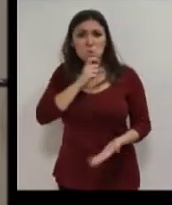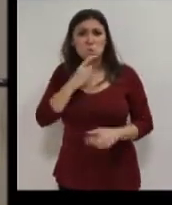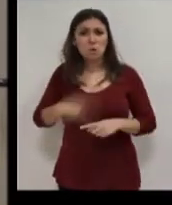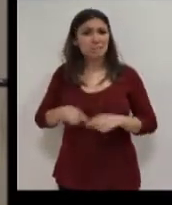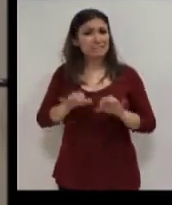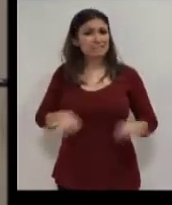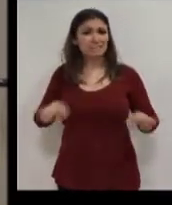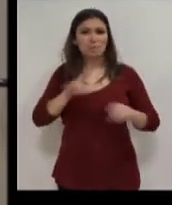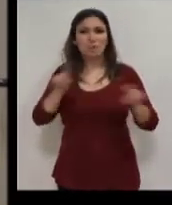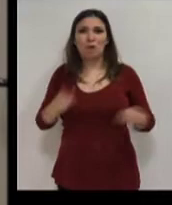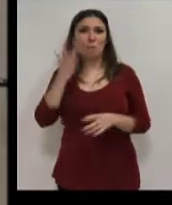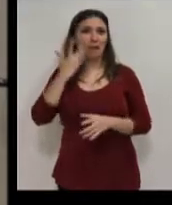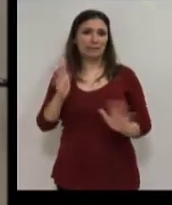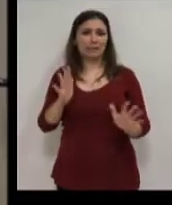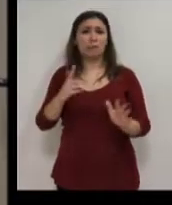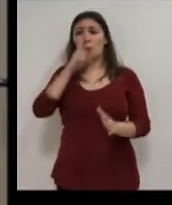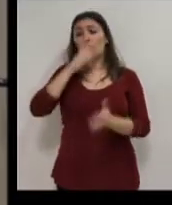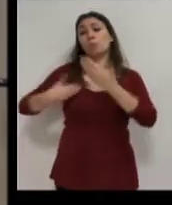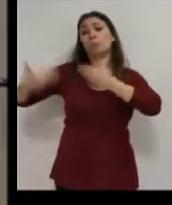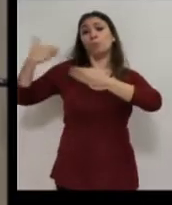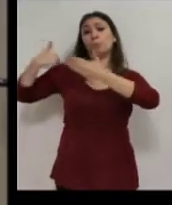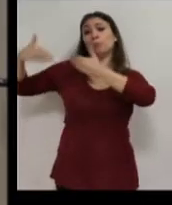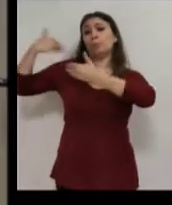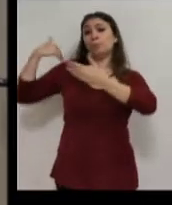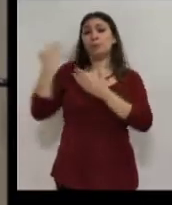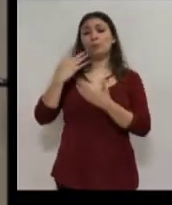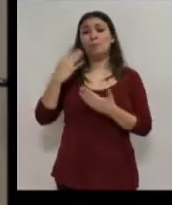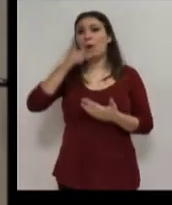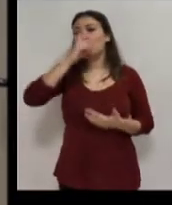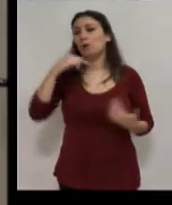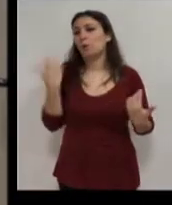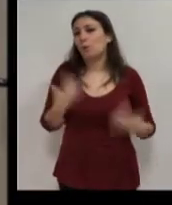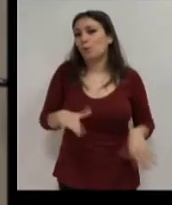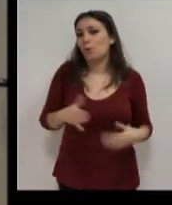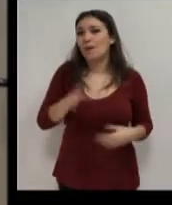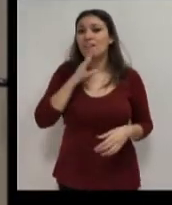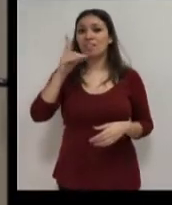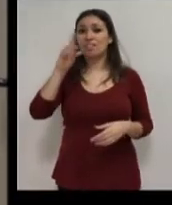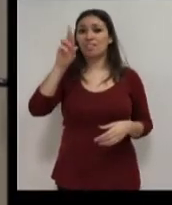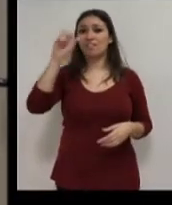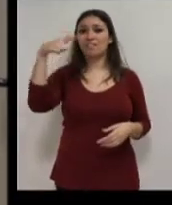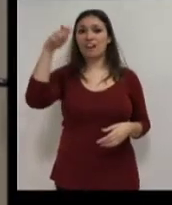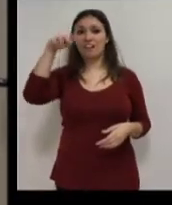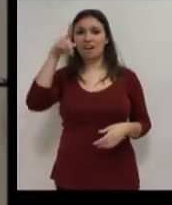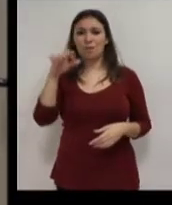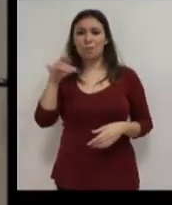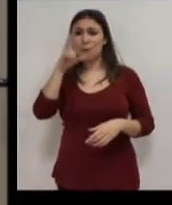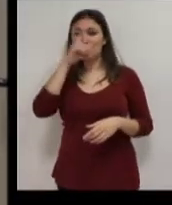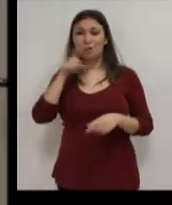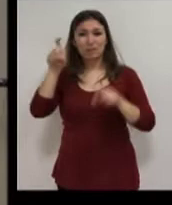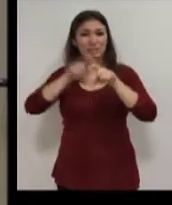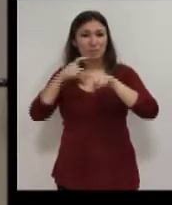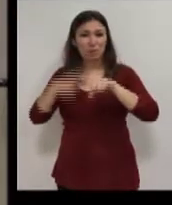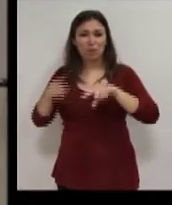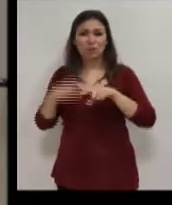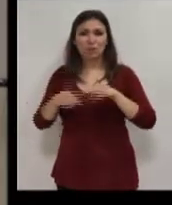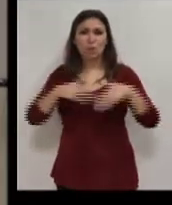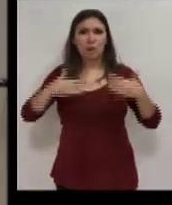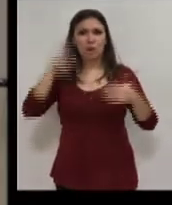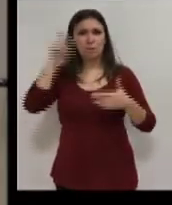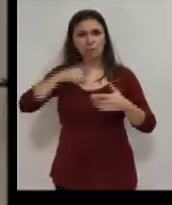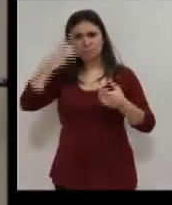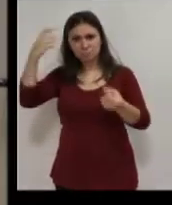cual es que no hay ninguna dificultad de uso como es ahora la informática. Yo recuerdo los tiempos en que para cualquier cosa, me acuerdo del ordenador central de dragados, bueno, eso